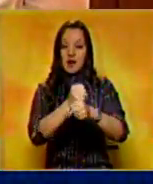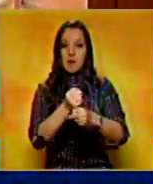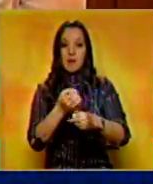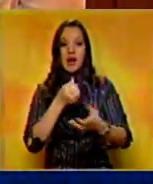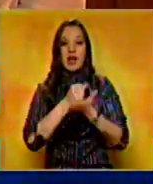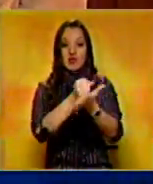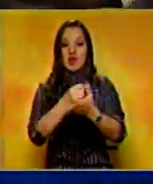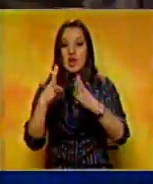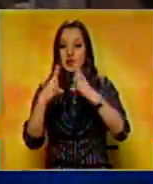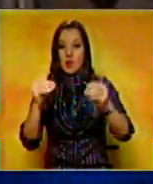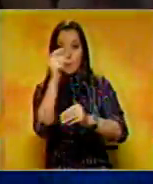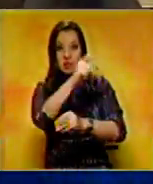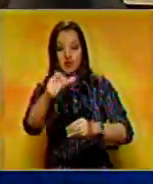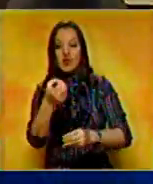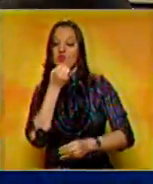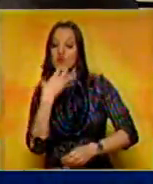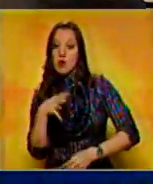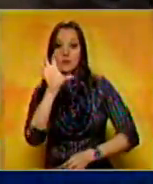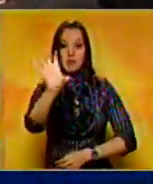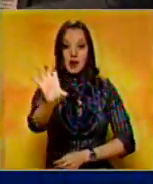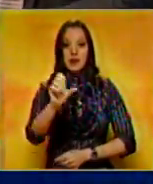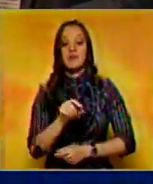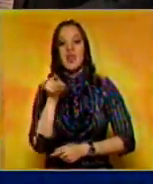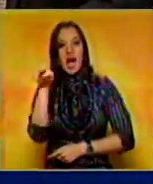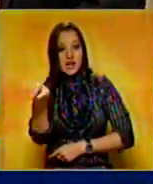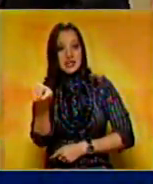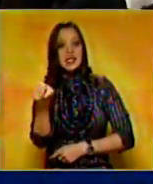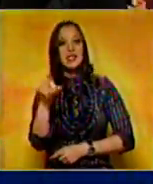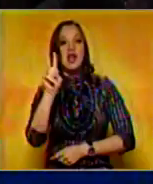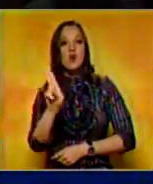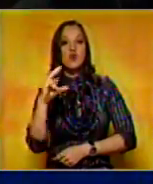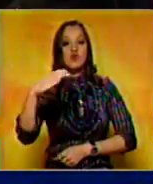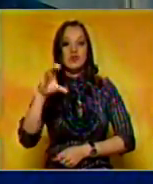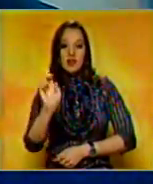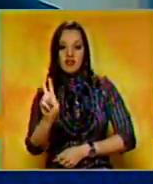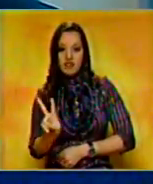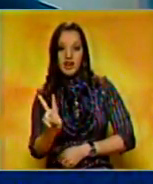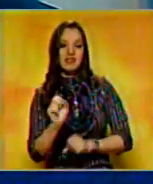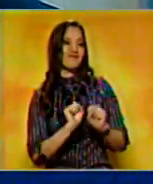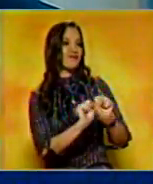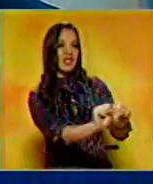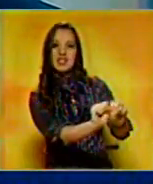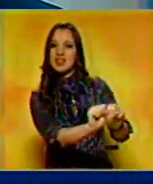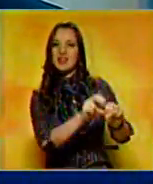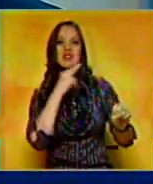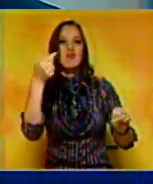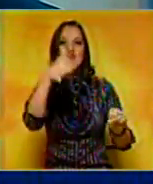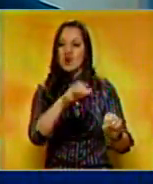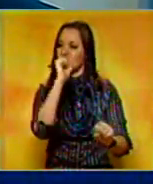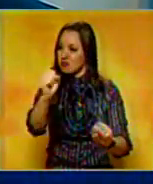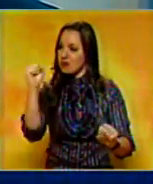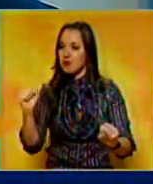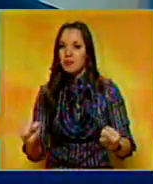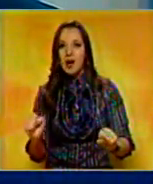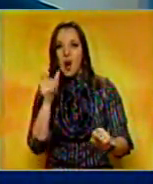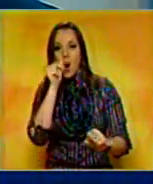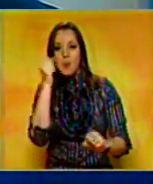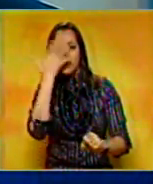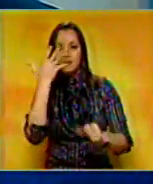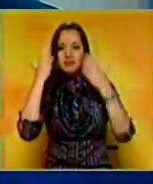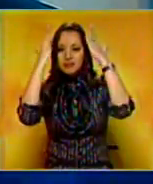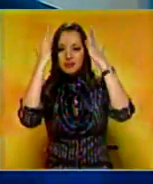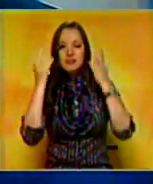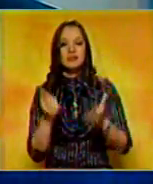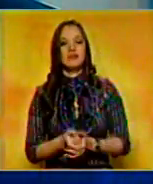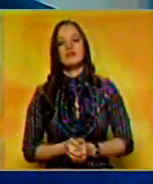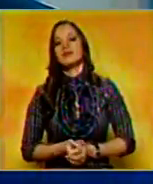Casa de Estudios condenaron categóricamente la muerte del diputado Robert Serra. Nosotros creemos en la seriedad de las investigaciones y